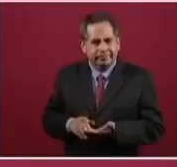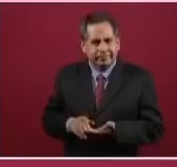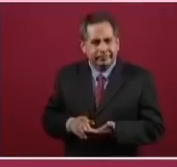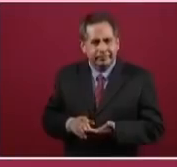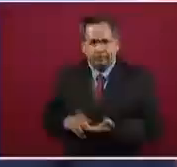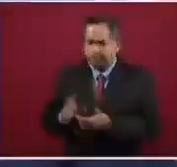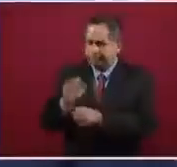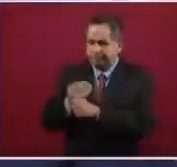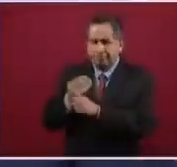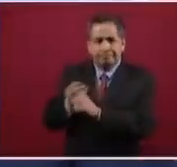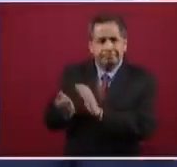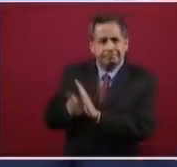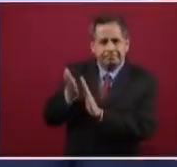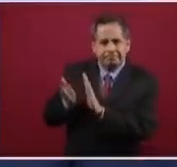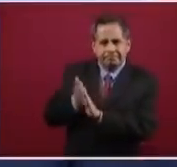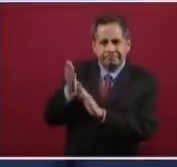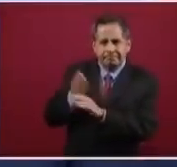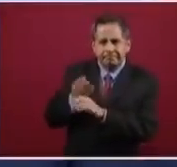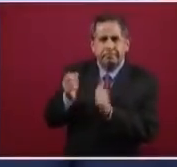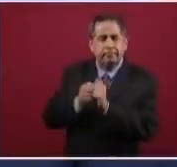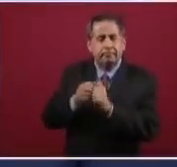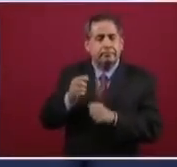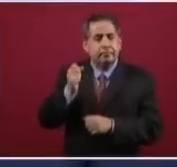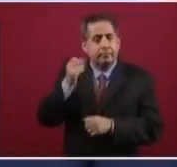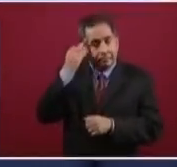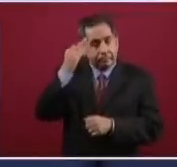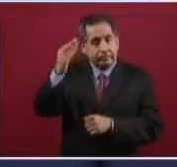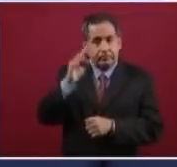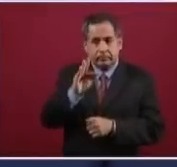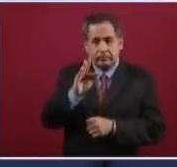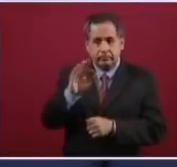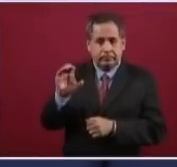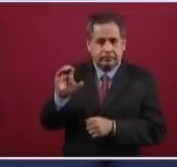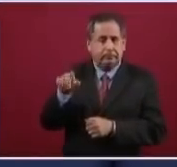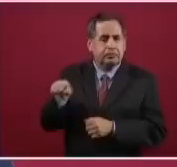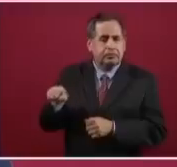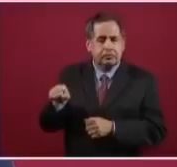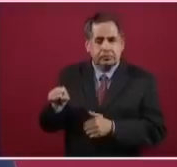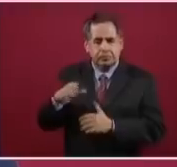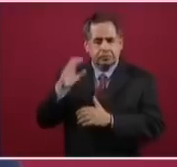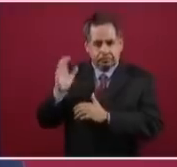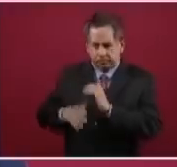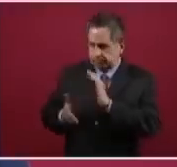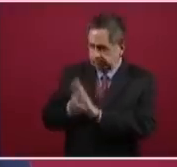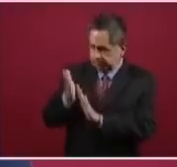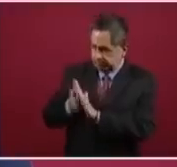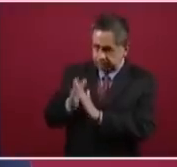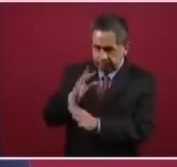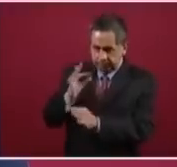lo hicieron con calderón ya terminaron